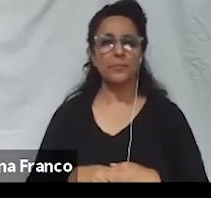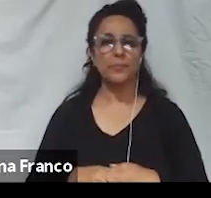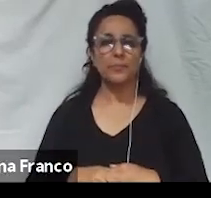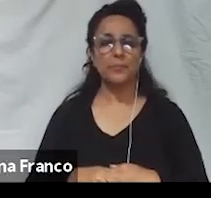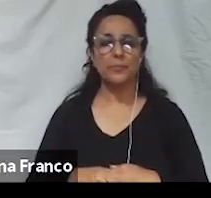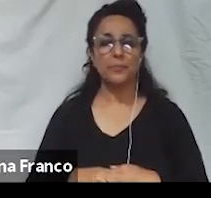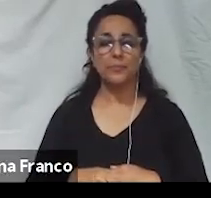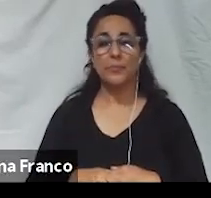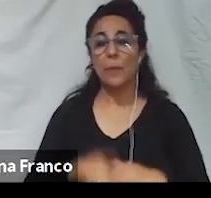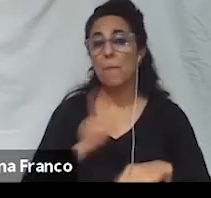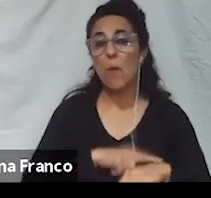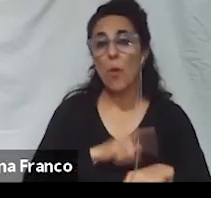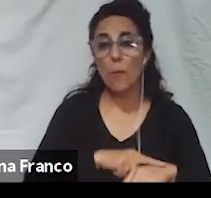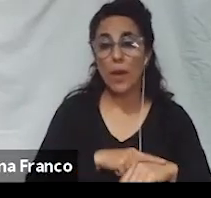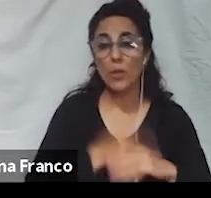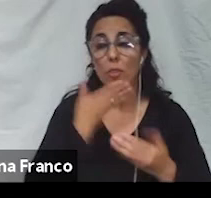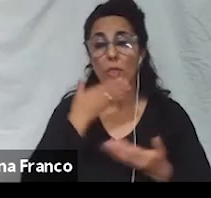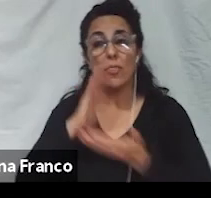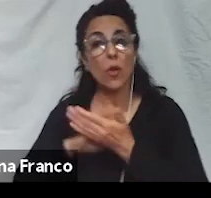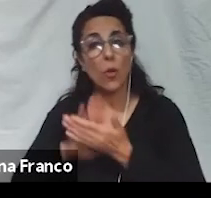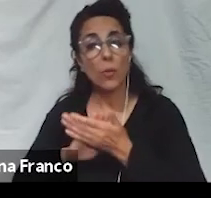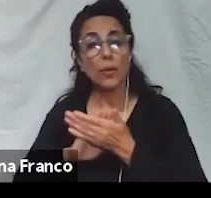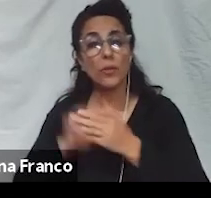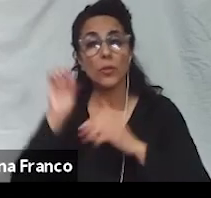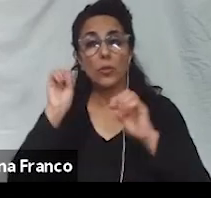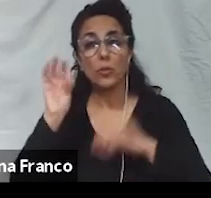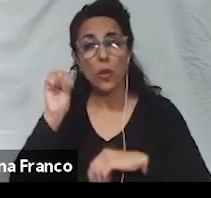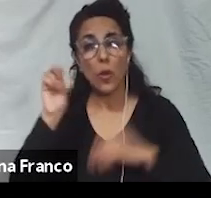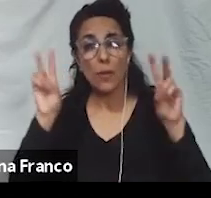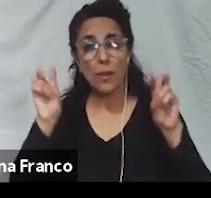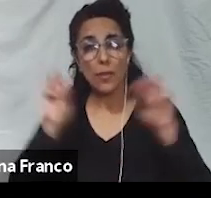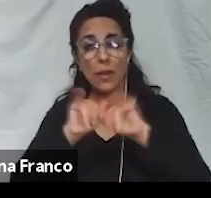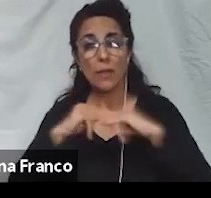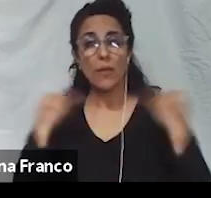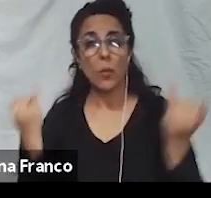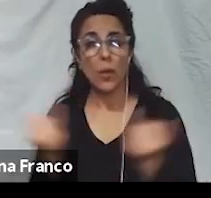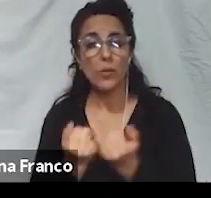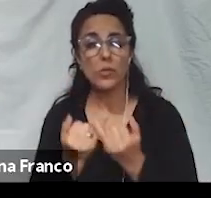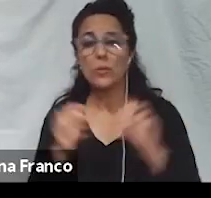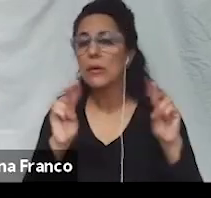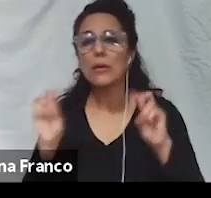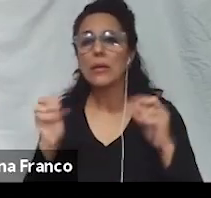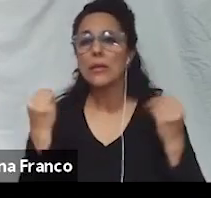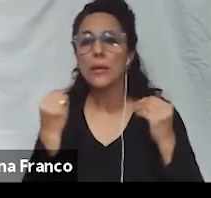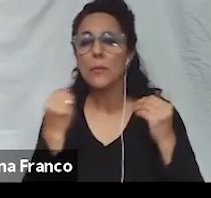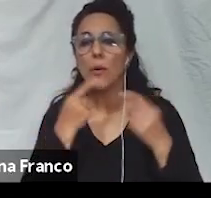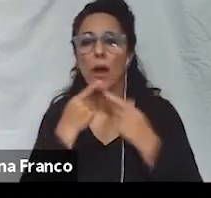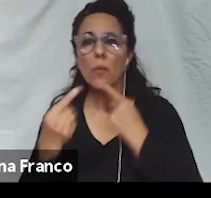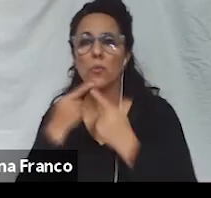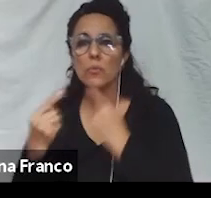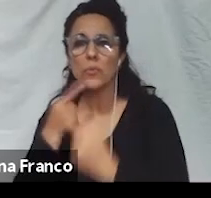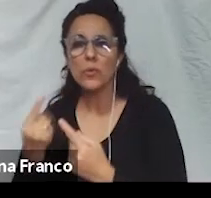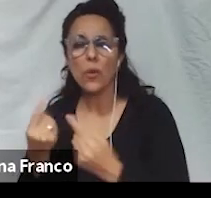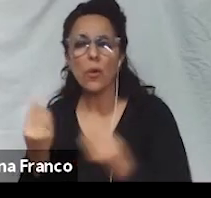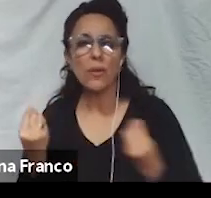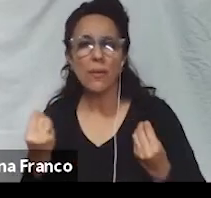Bueno, a la hora de documentar es importante, bueno, el nombre de la evaluación, qué tipo de auditoría estoy haciendo.